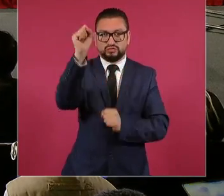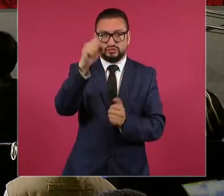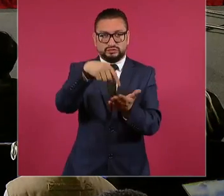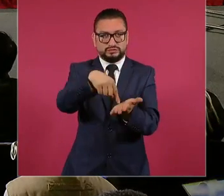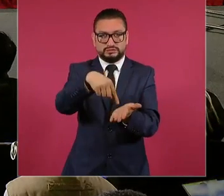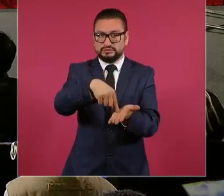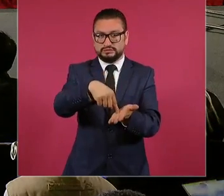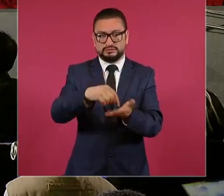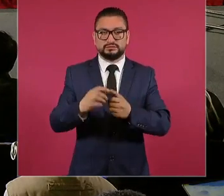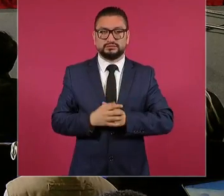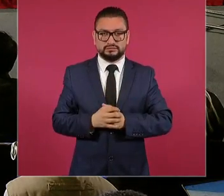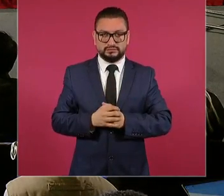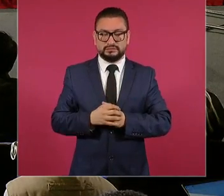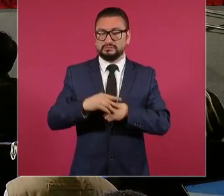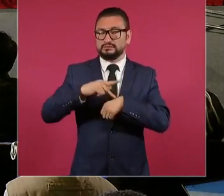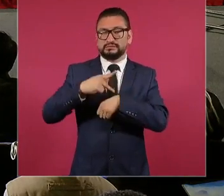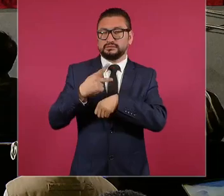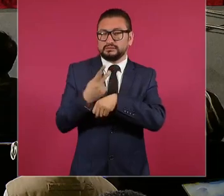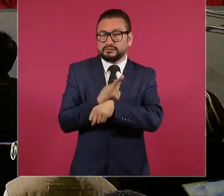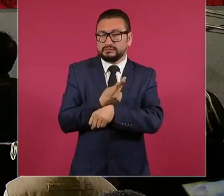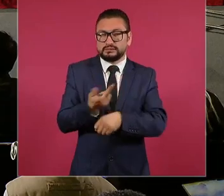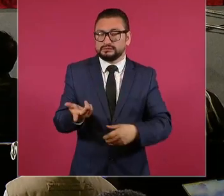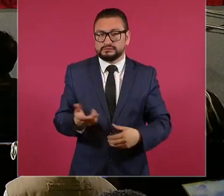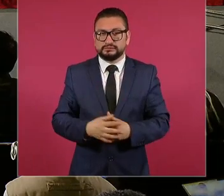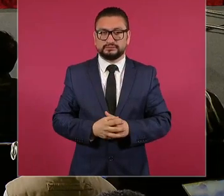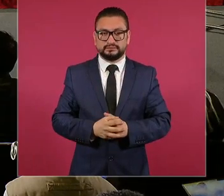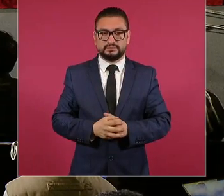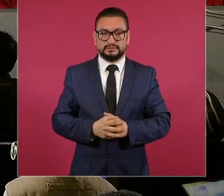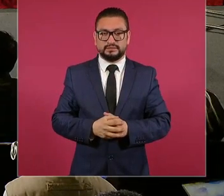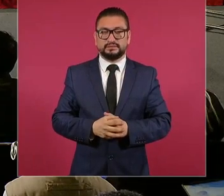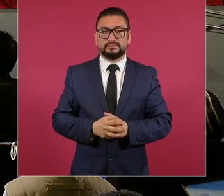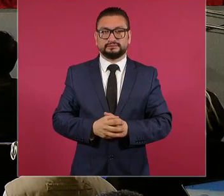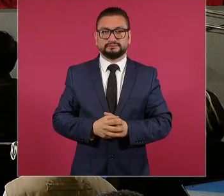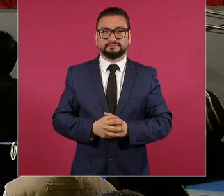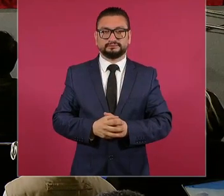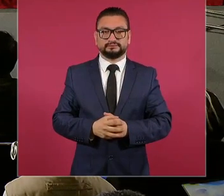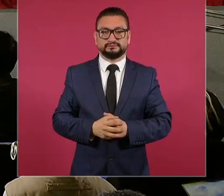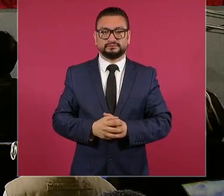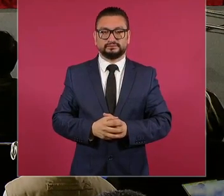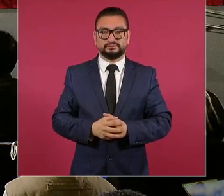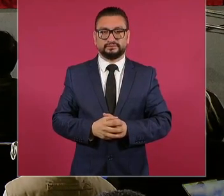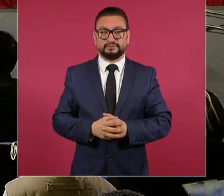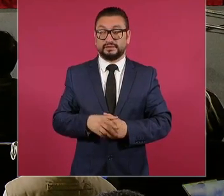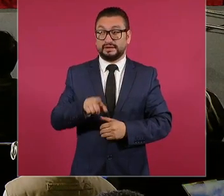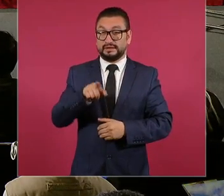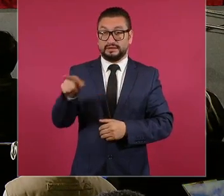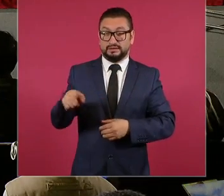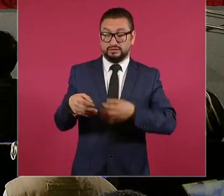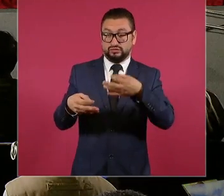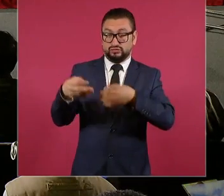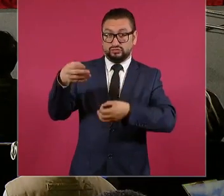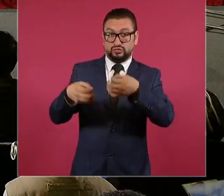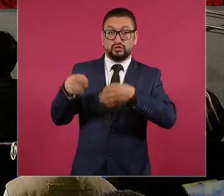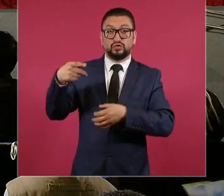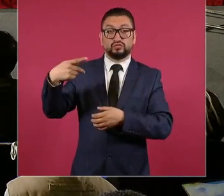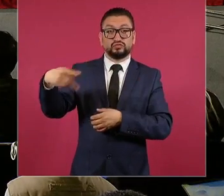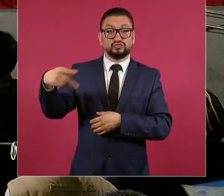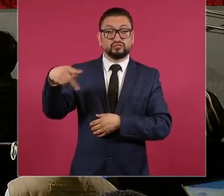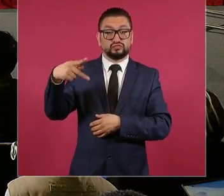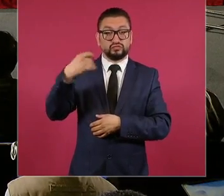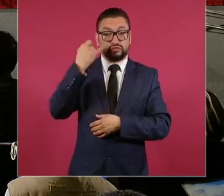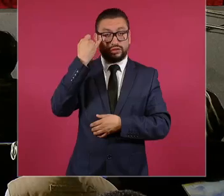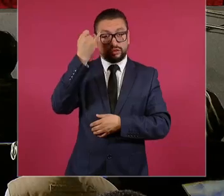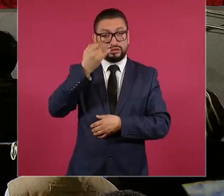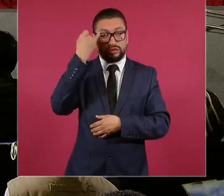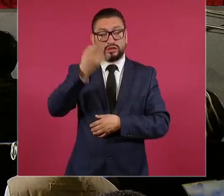¿Qué ha venido sucediendo? Que los criterios de la Corte han sido de